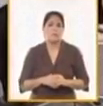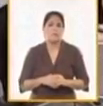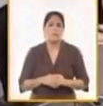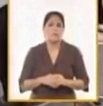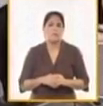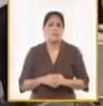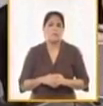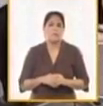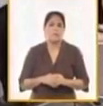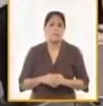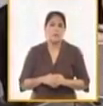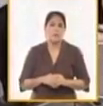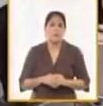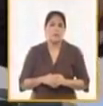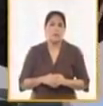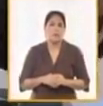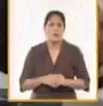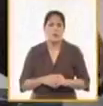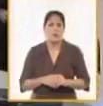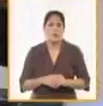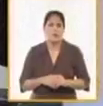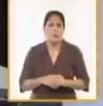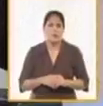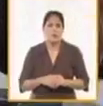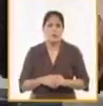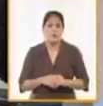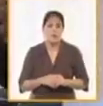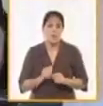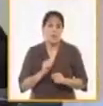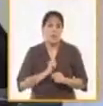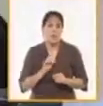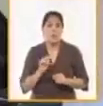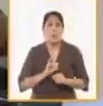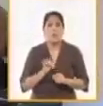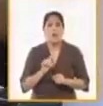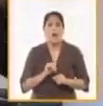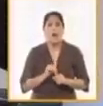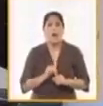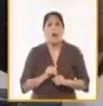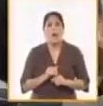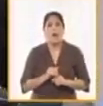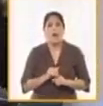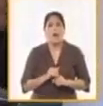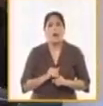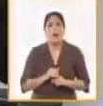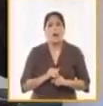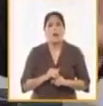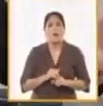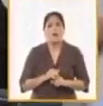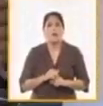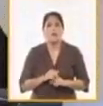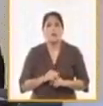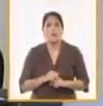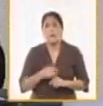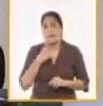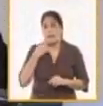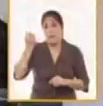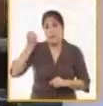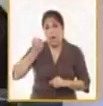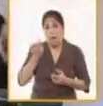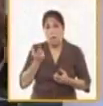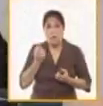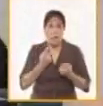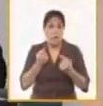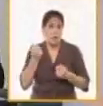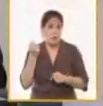camino habitual que ellos hacen, que es tratar de buscar algún resquicio para acusar de fraude, para acusar de que no se permitió